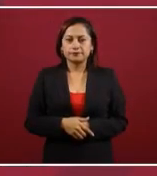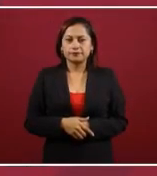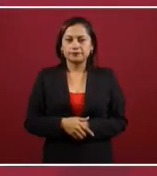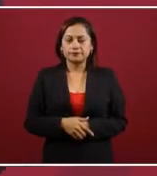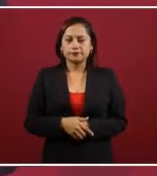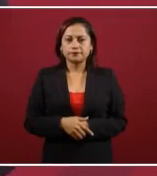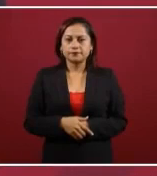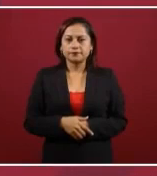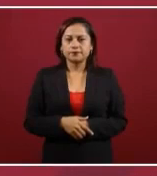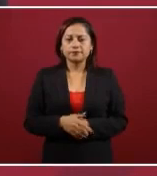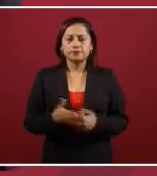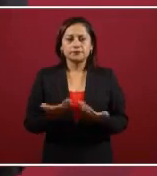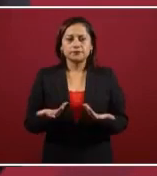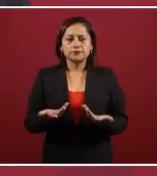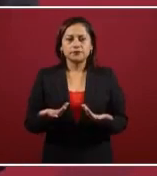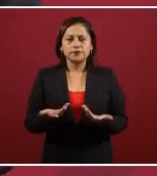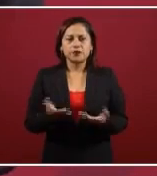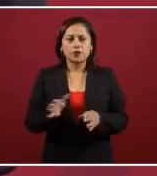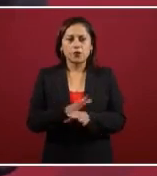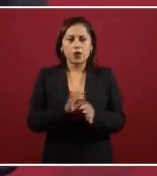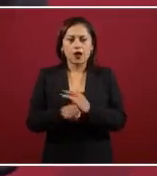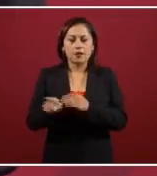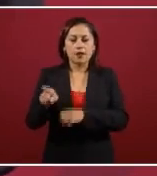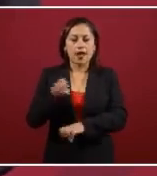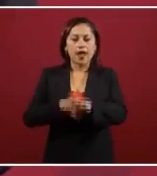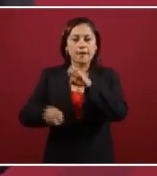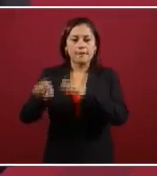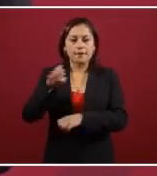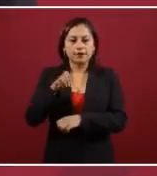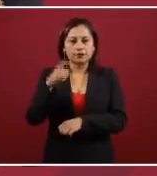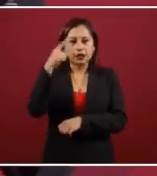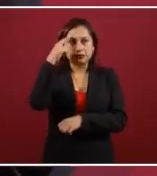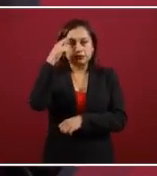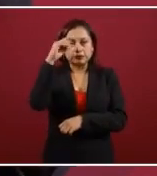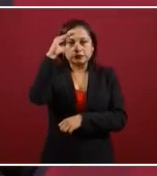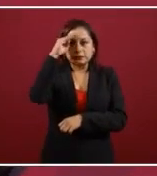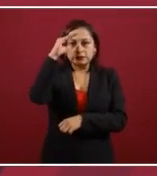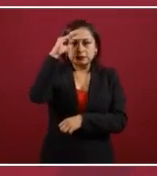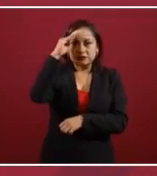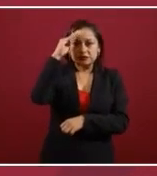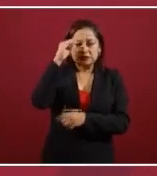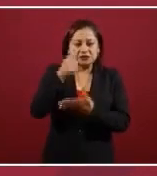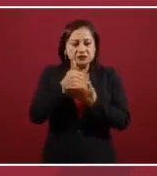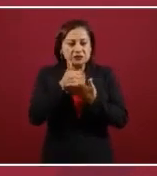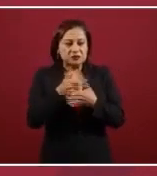debe de haber problema de conciencia si se está